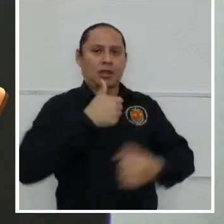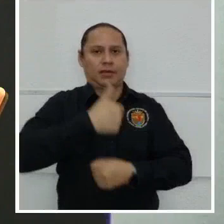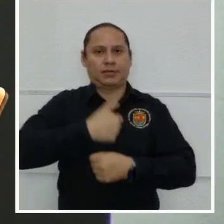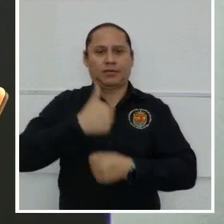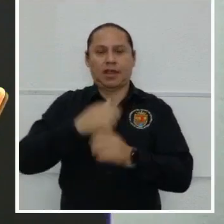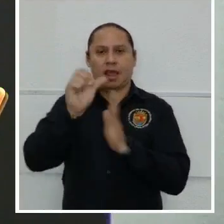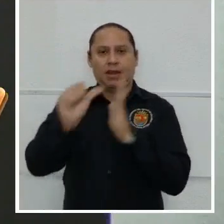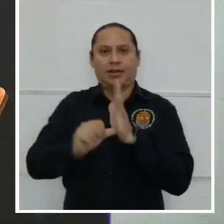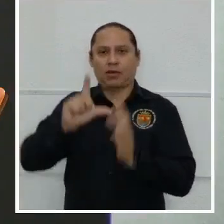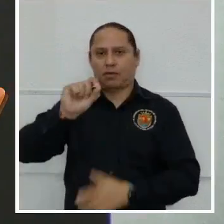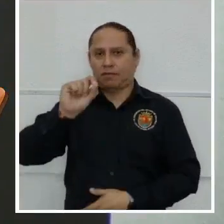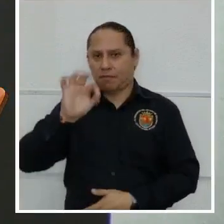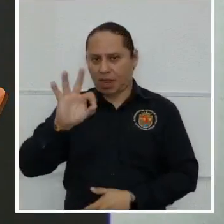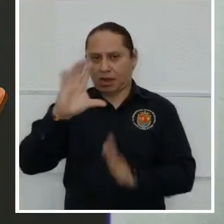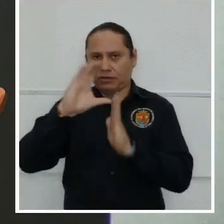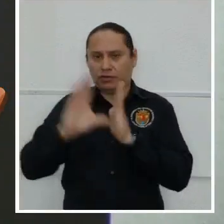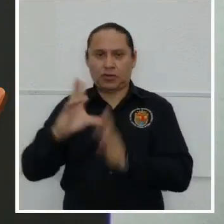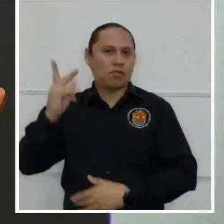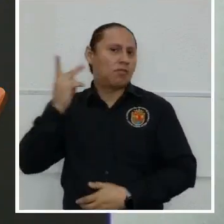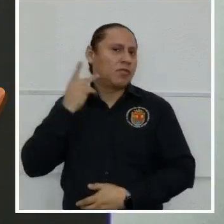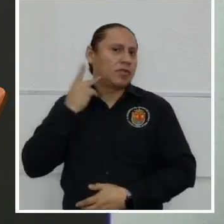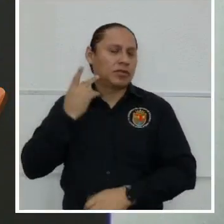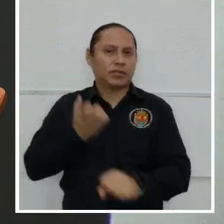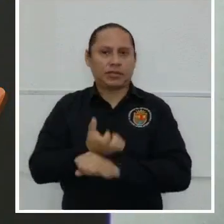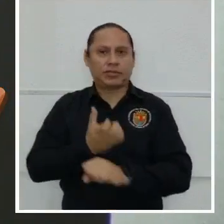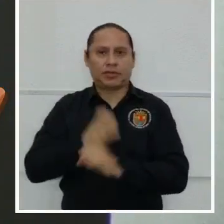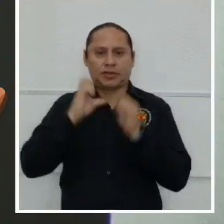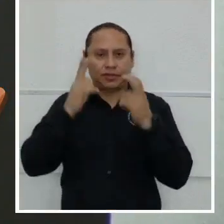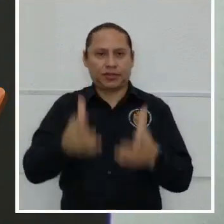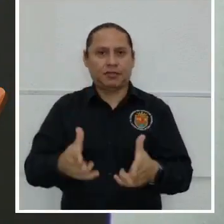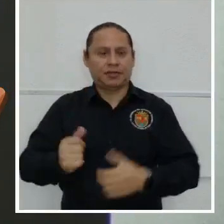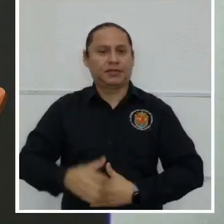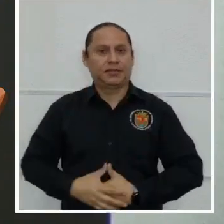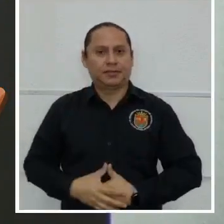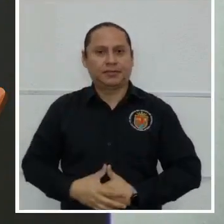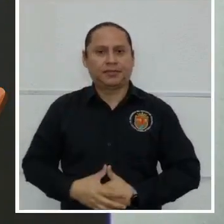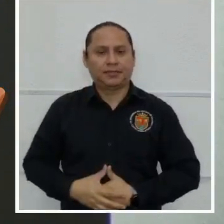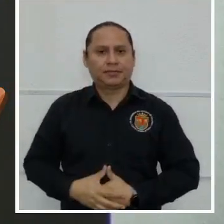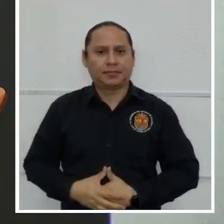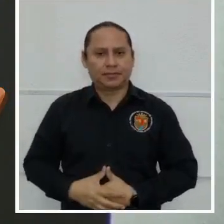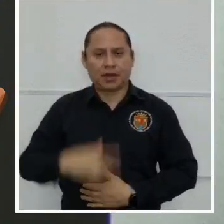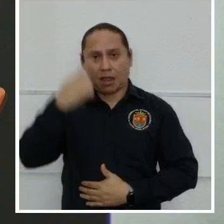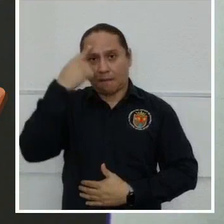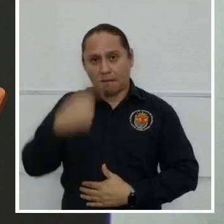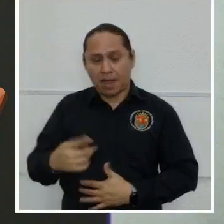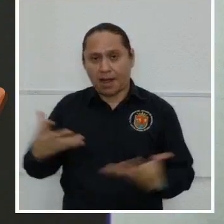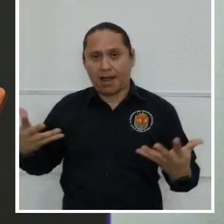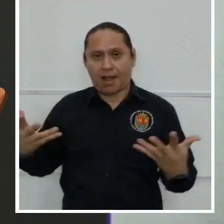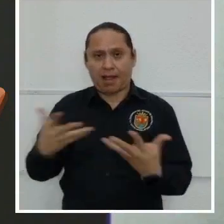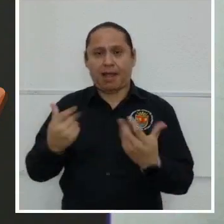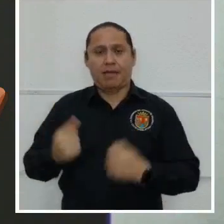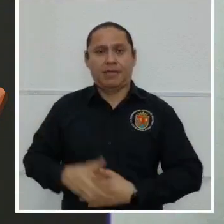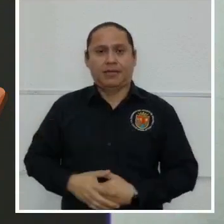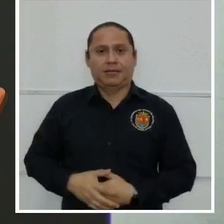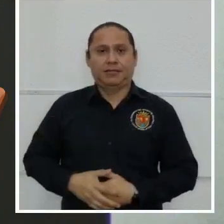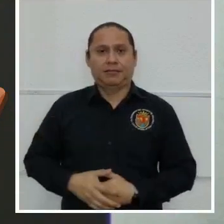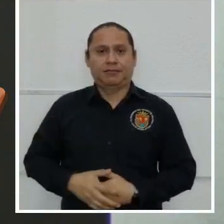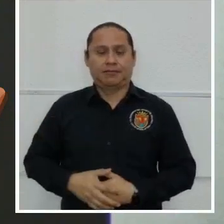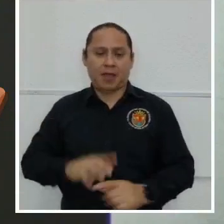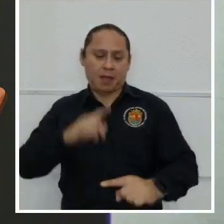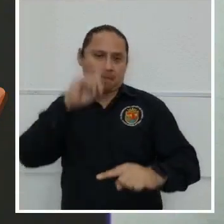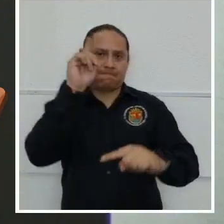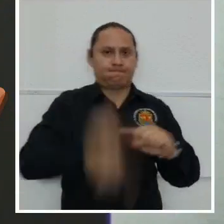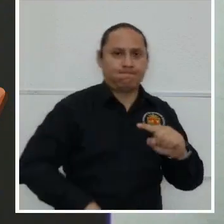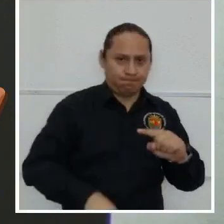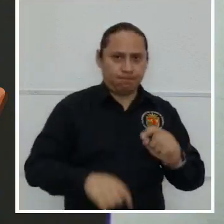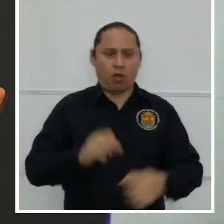sexta del artículo 23 de la Constitución Política del Estado de Chiapas, para establecer como causa de suspensión